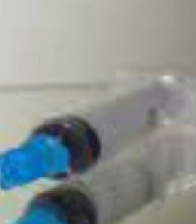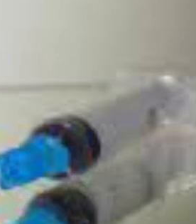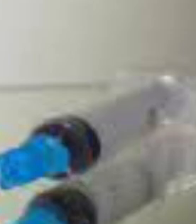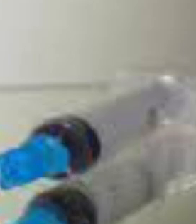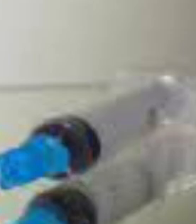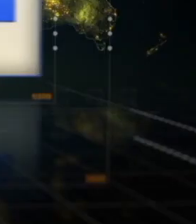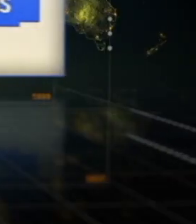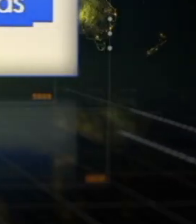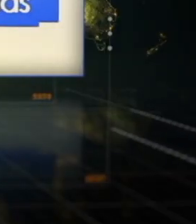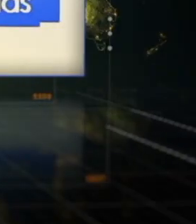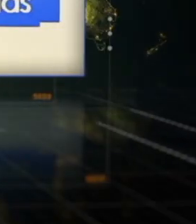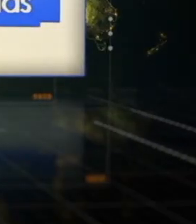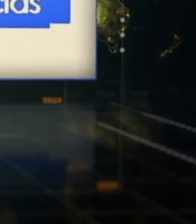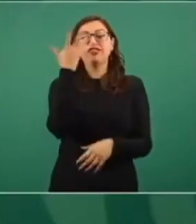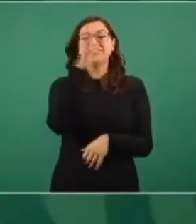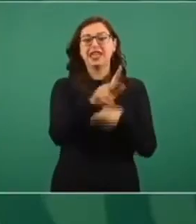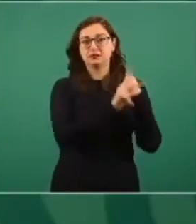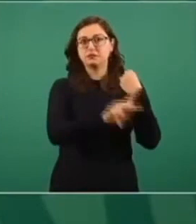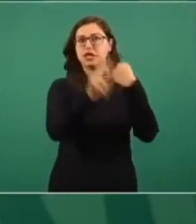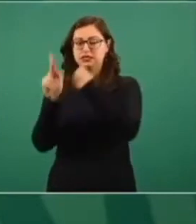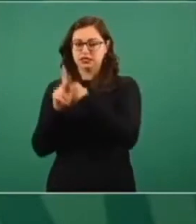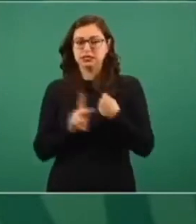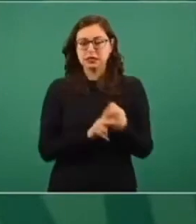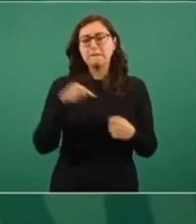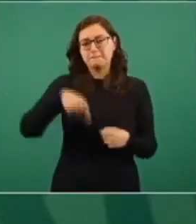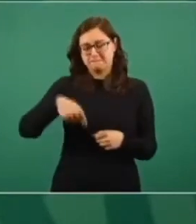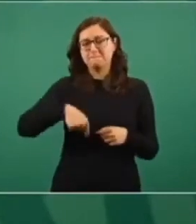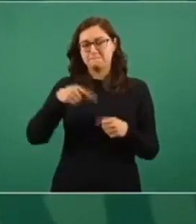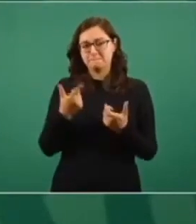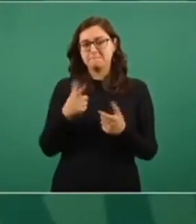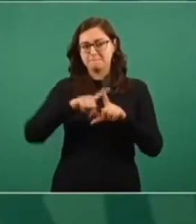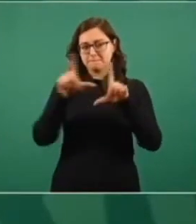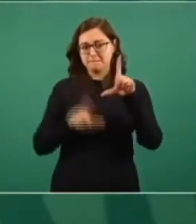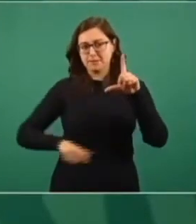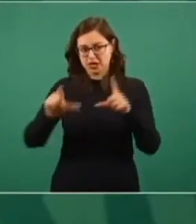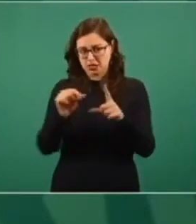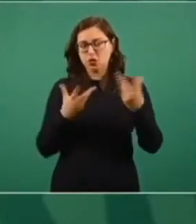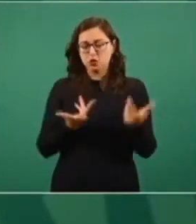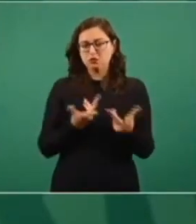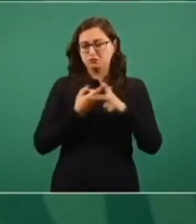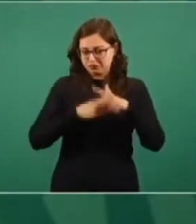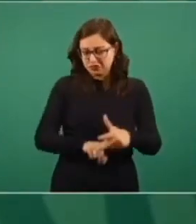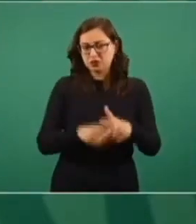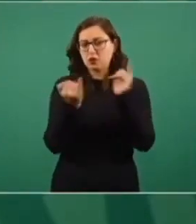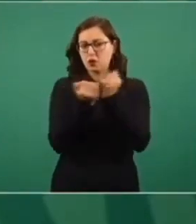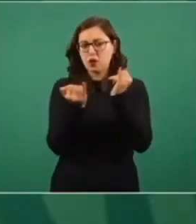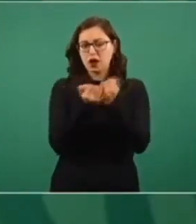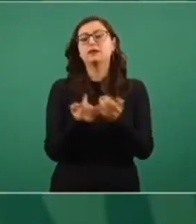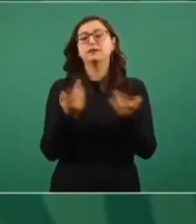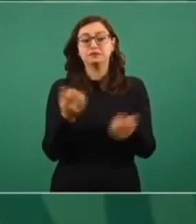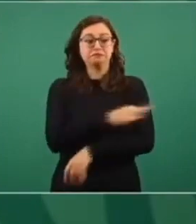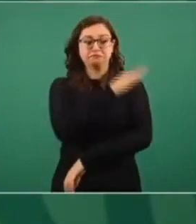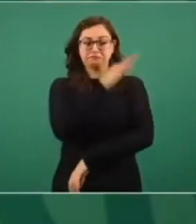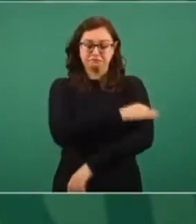y Moderna, para la aplicación en toda la población de distintos rangos de edades, siempre y cuando éstas fueran mayores de